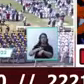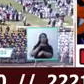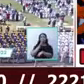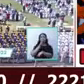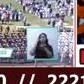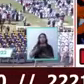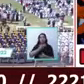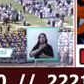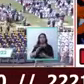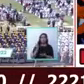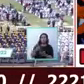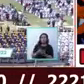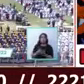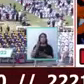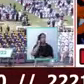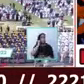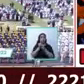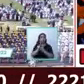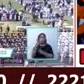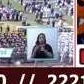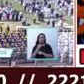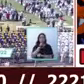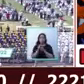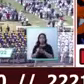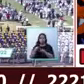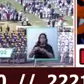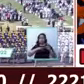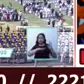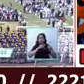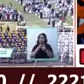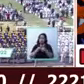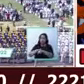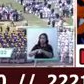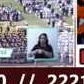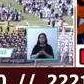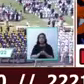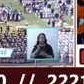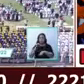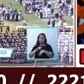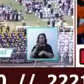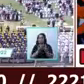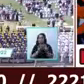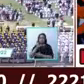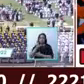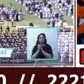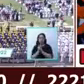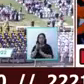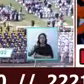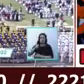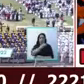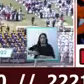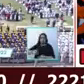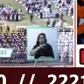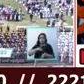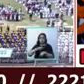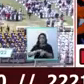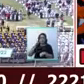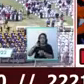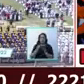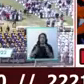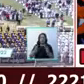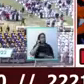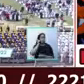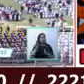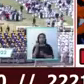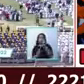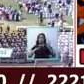bueno, para poder entrar en ese tema, porque recuerden que ya se está cumpliendo hoy un año de mandato de la presidenta Xiomara Castro,